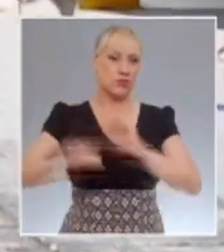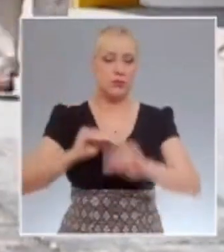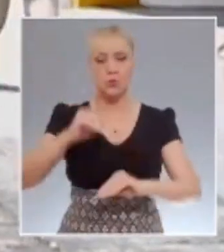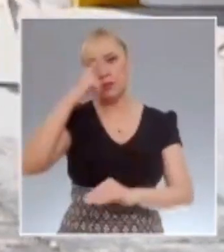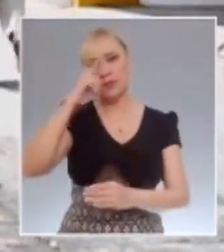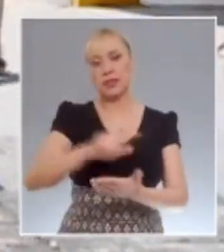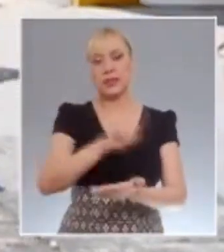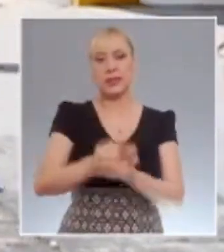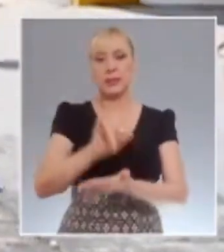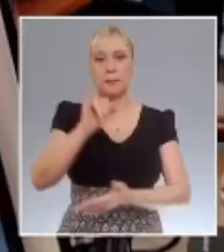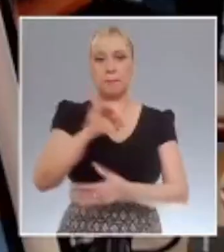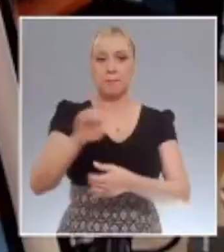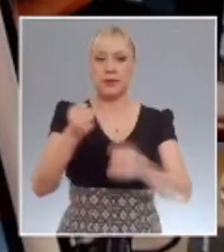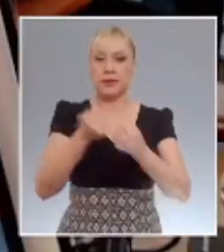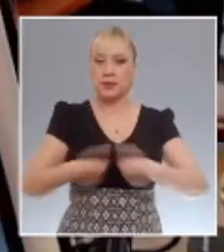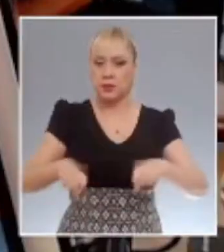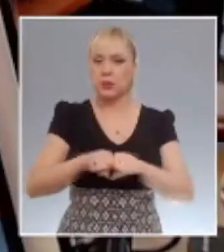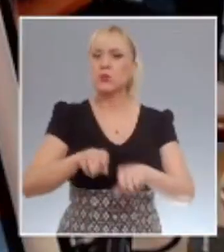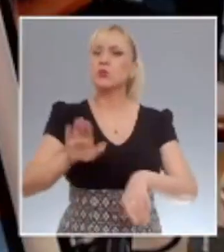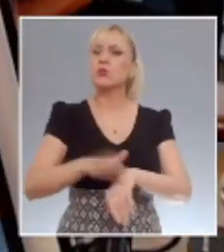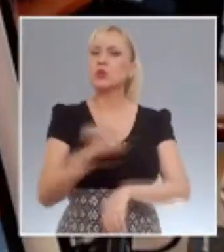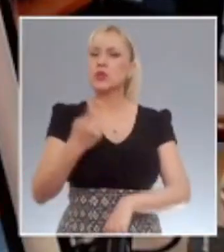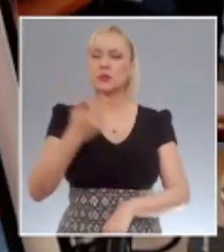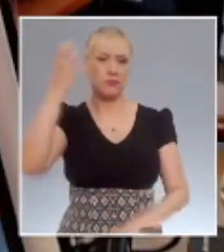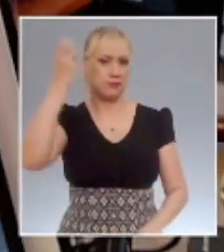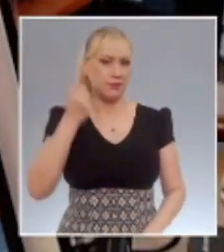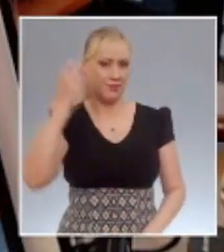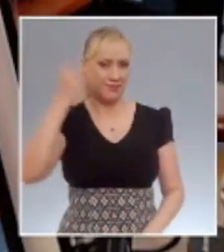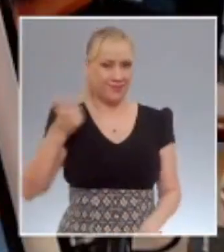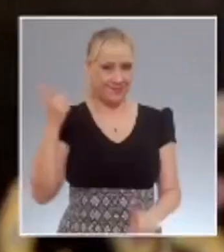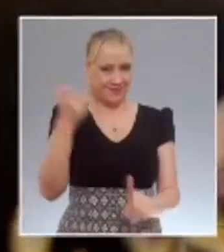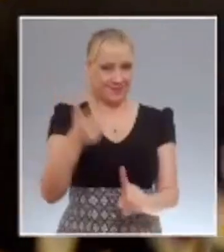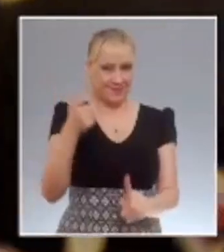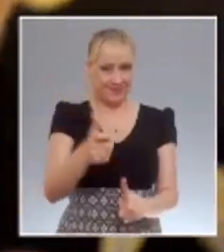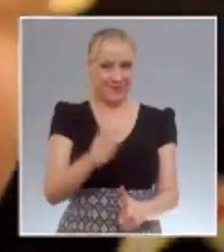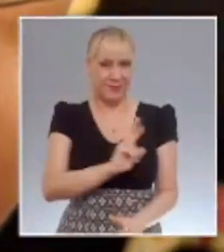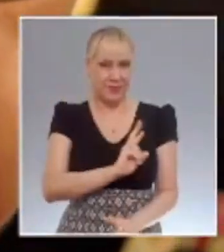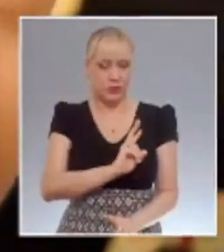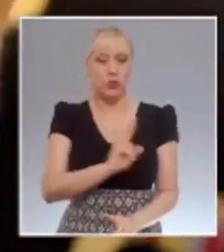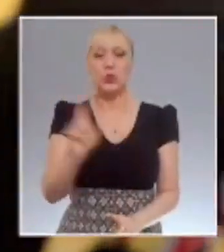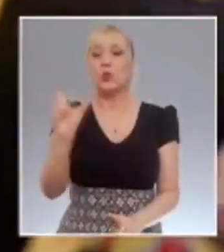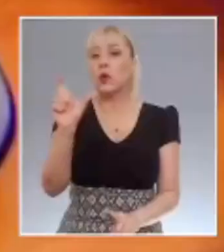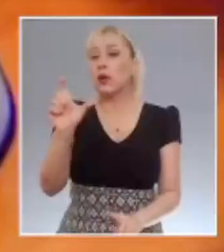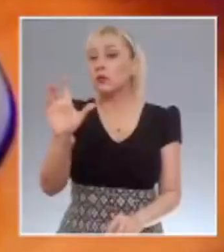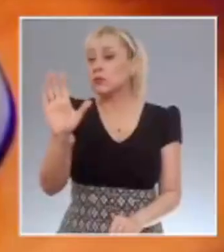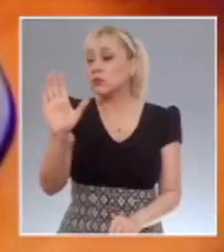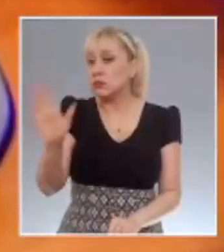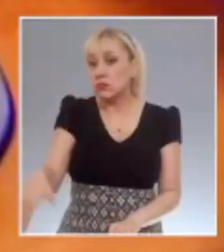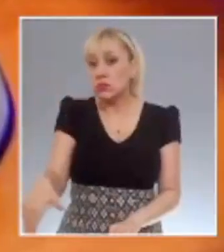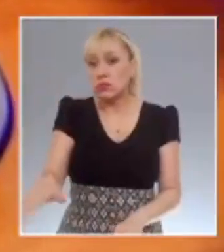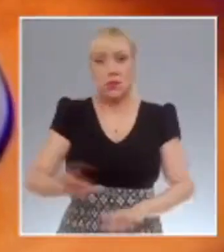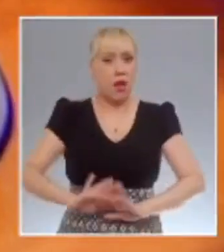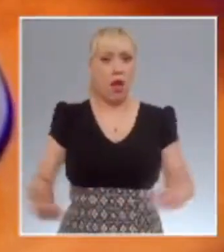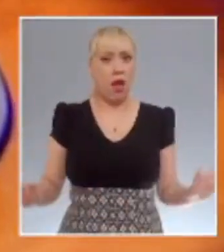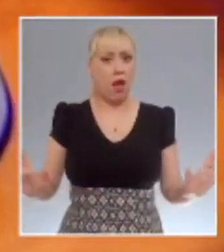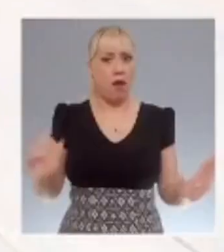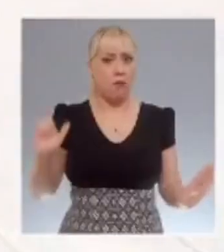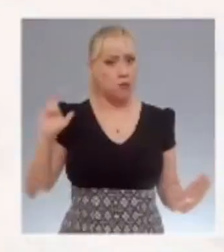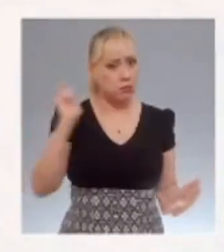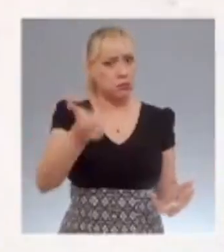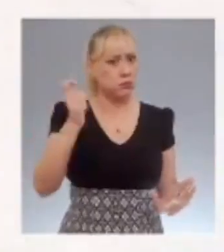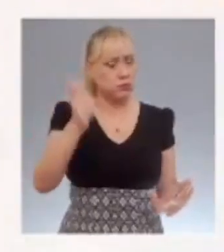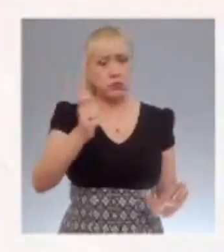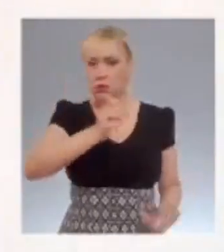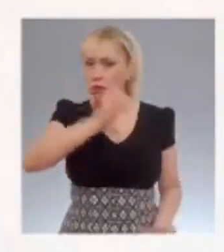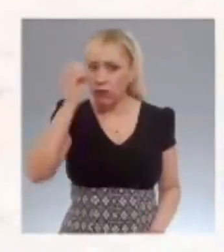Social, pues el derecho a recibir una pensión por viudez surge cuando fallece la persona trabajadora o pensionada con la finalidad